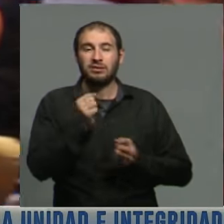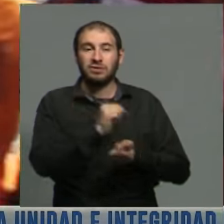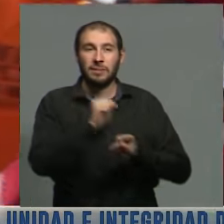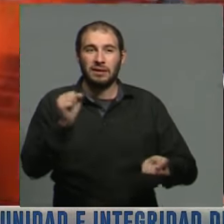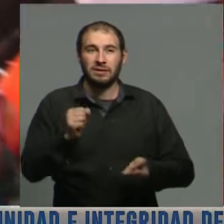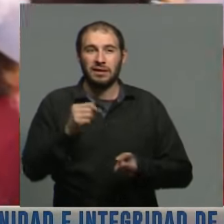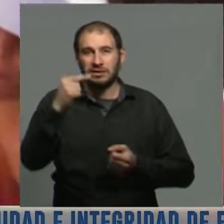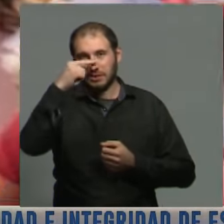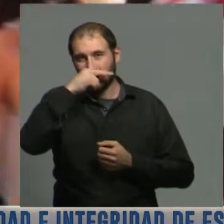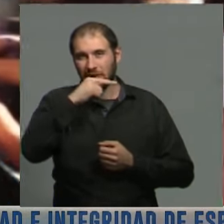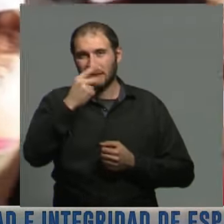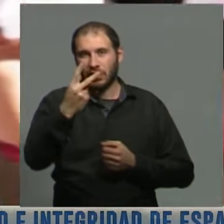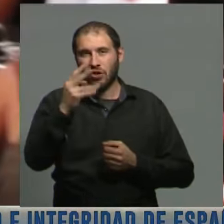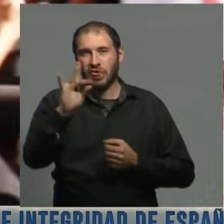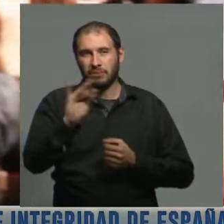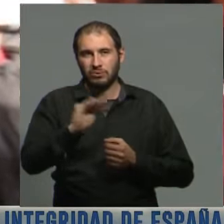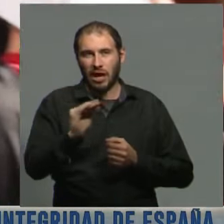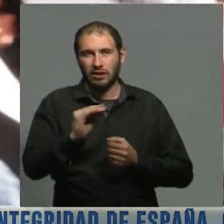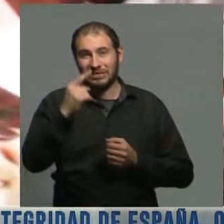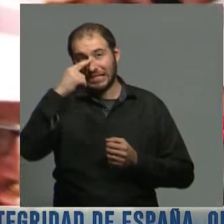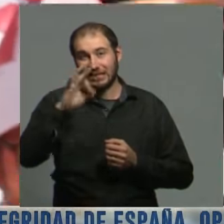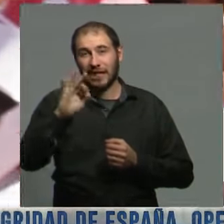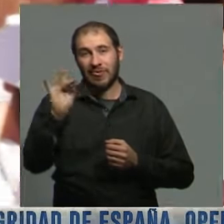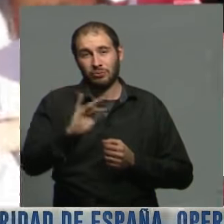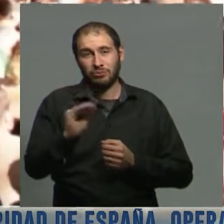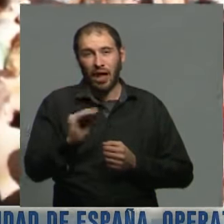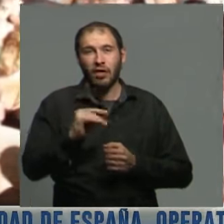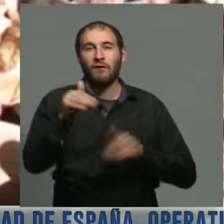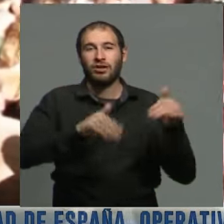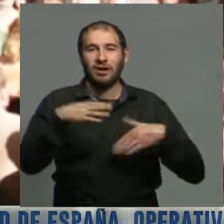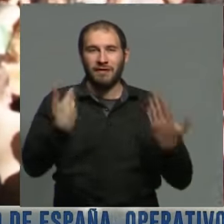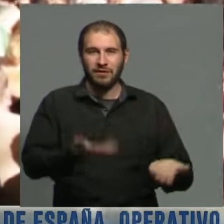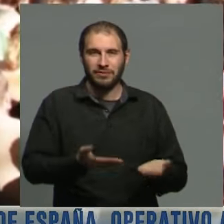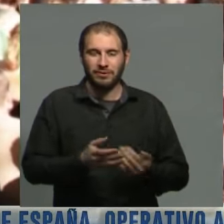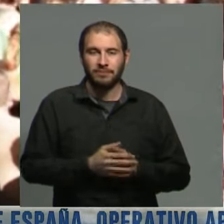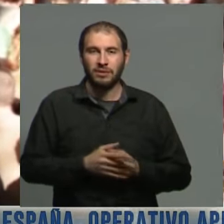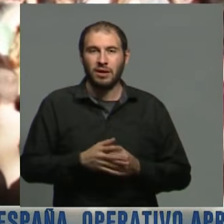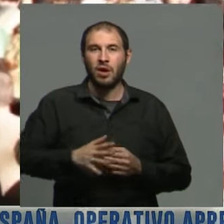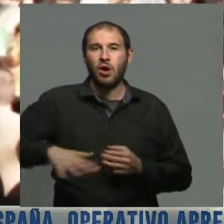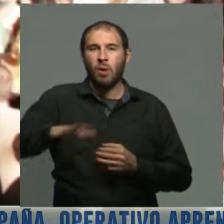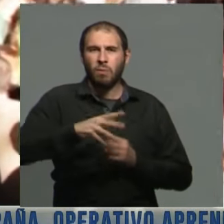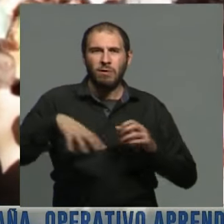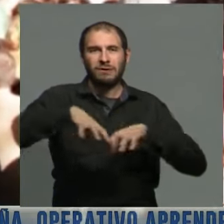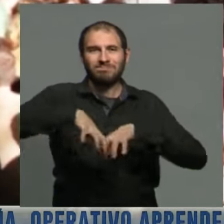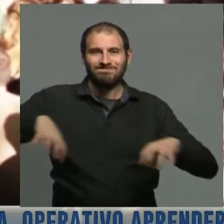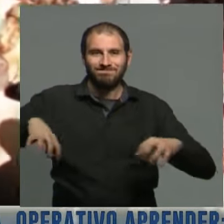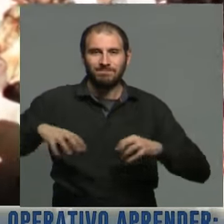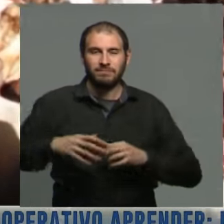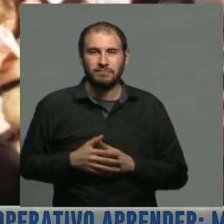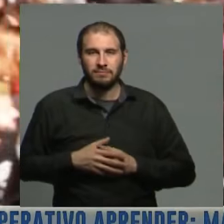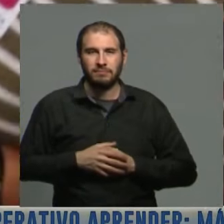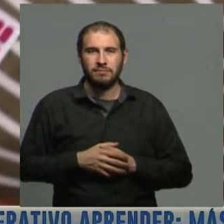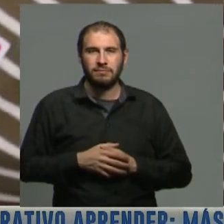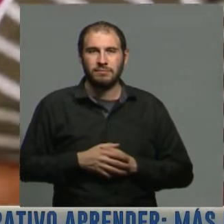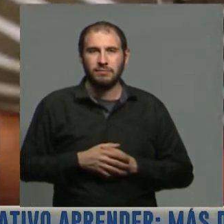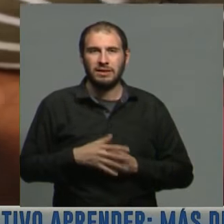independencia con 72 diputados, con 70 diputados que han votado a favor. El pueblo está dividido.